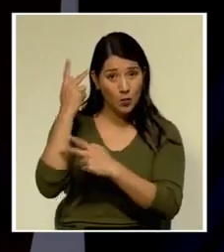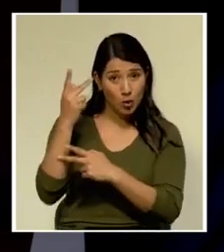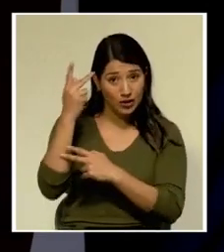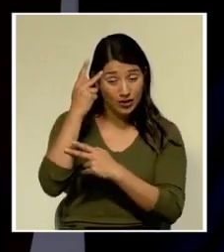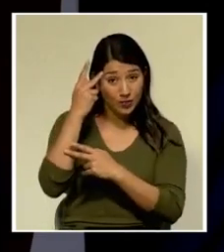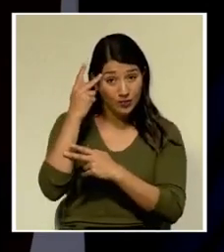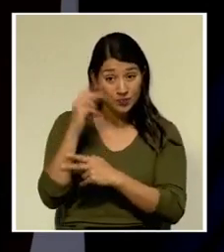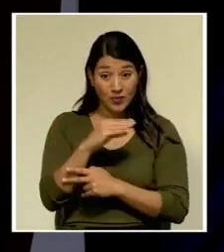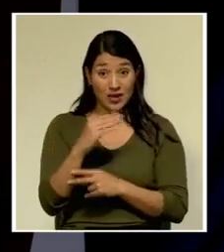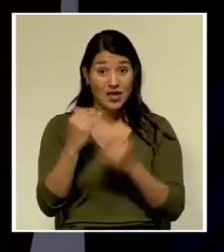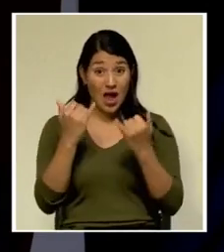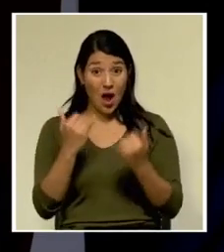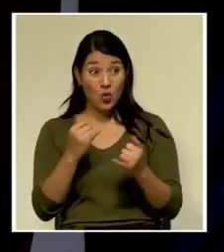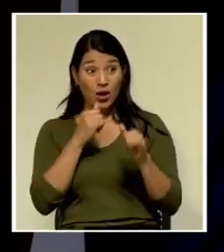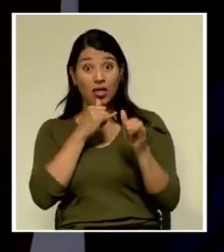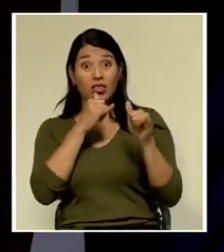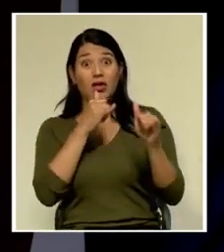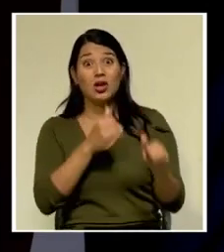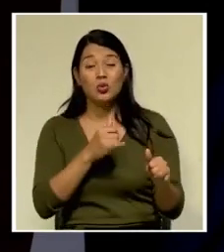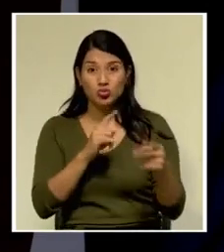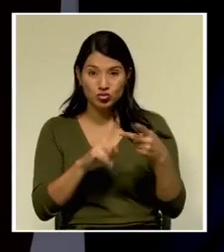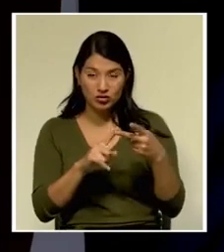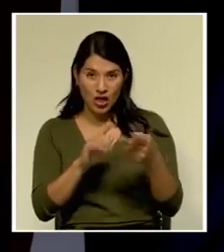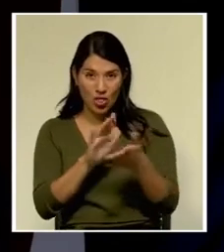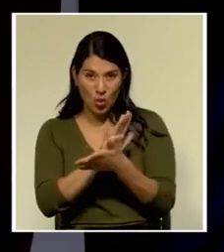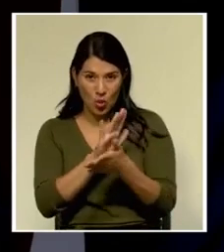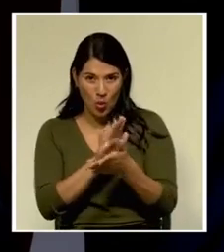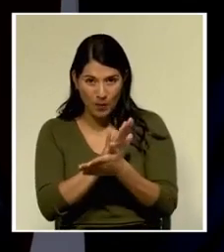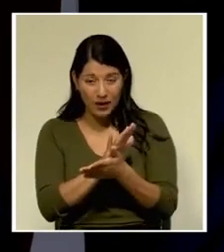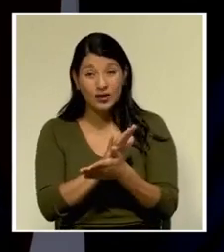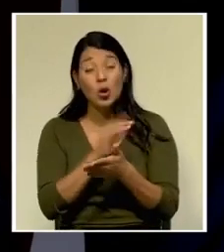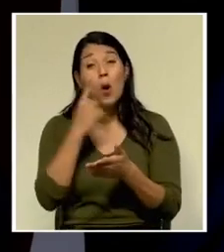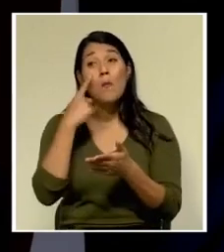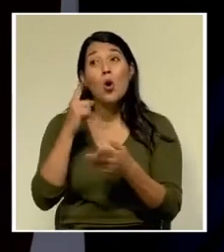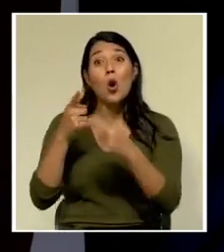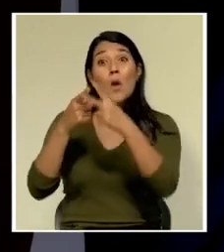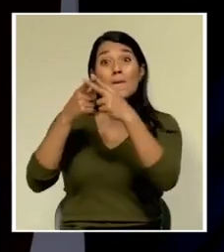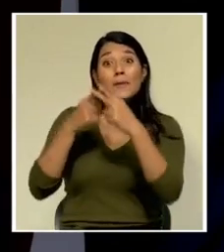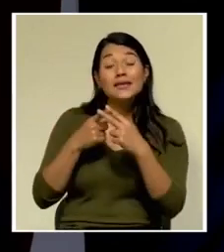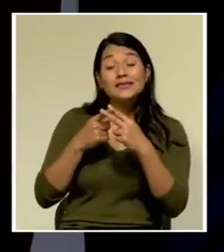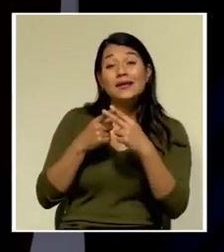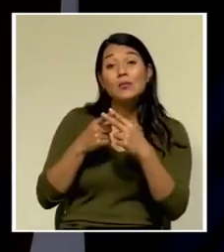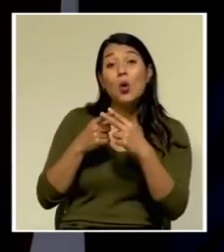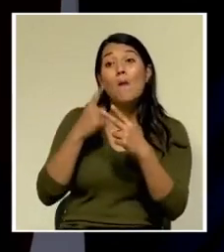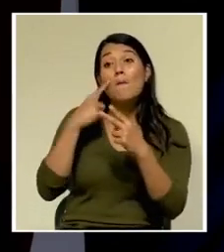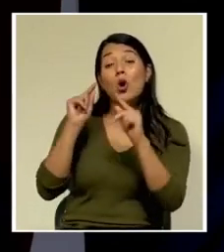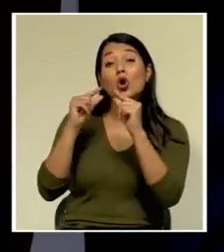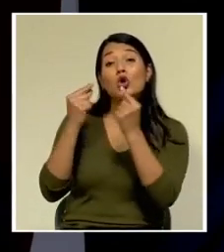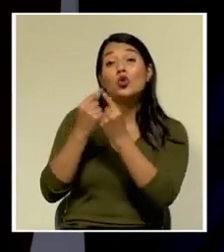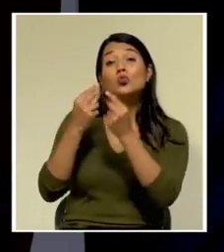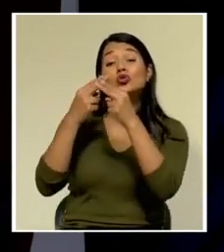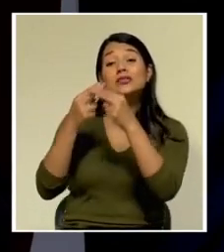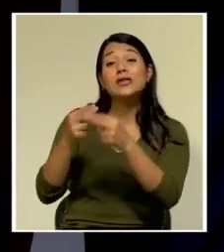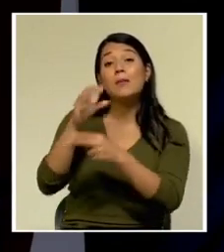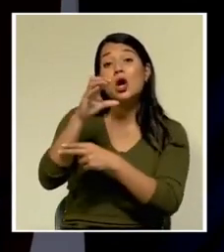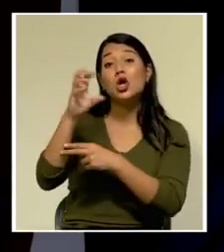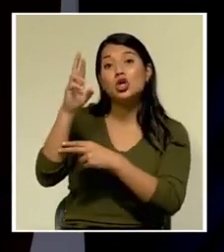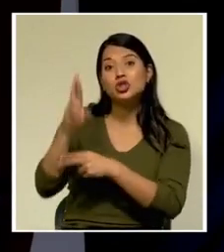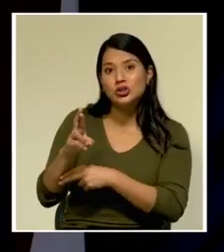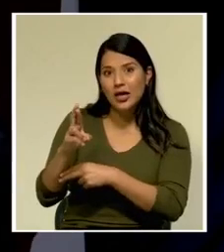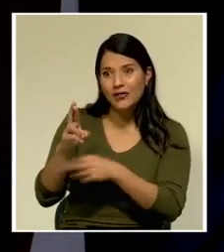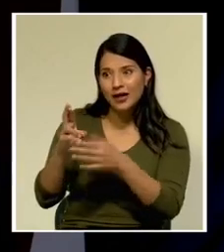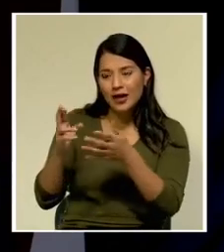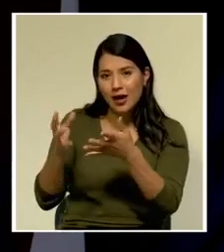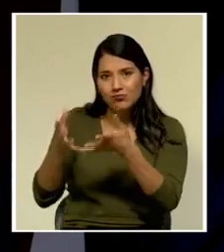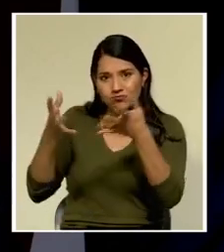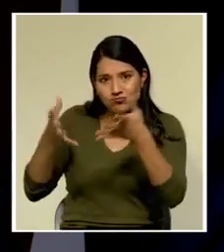denuncias y los documentos del Fideicomiso Costa Rica Próspera exponen a las autoridades del Tribunal Supremo de